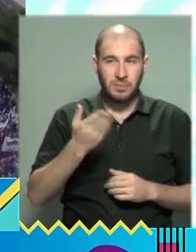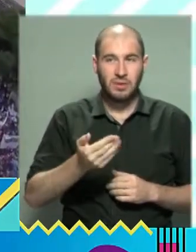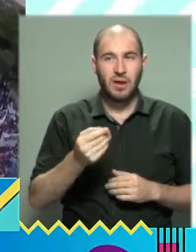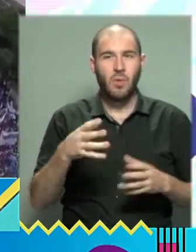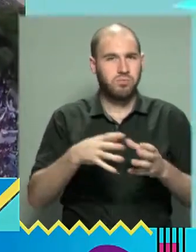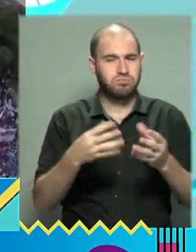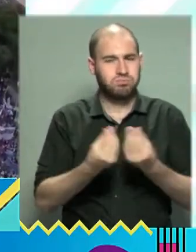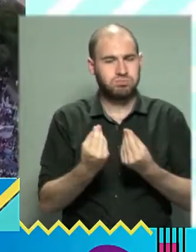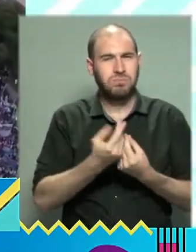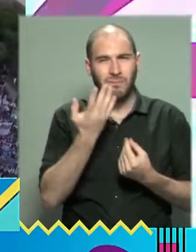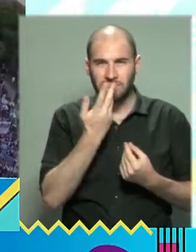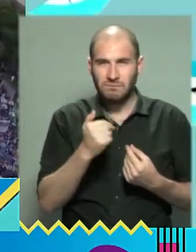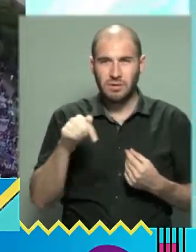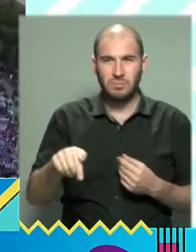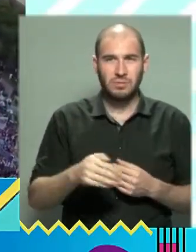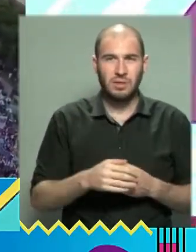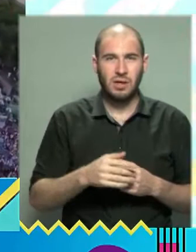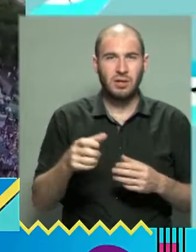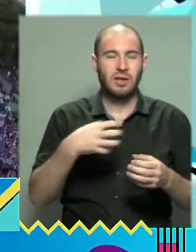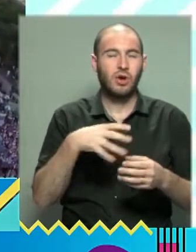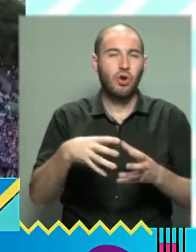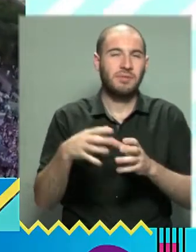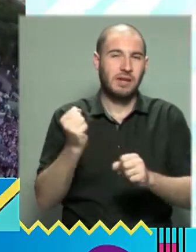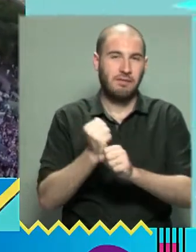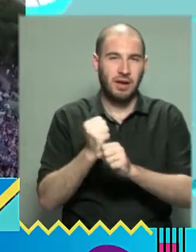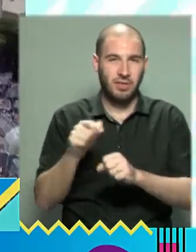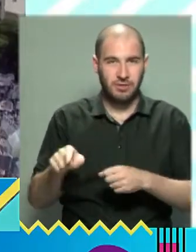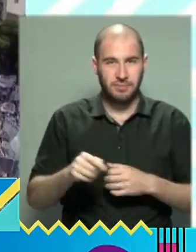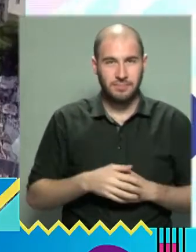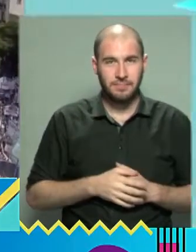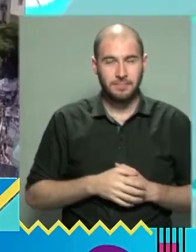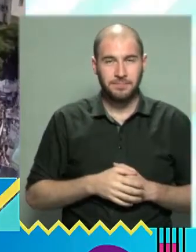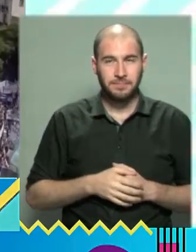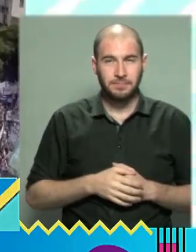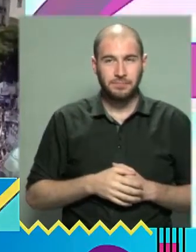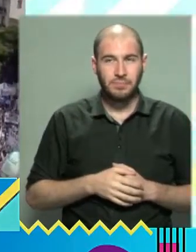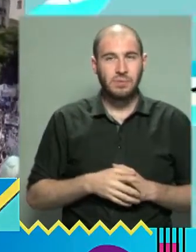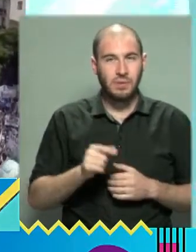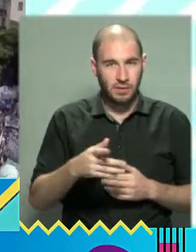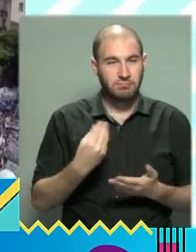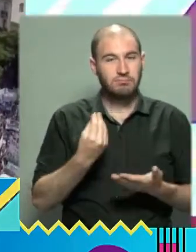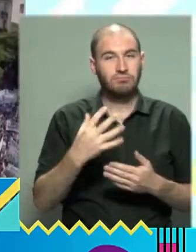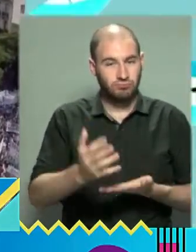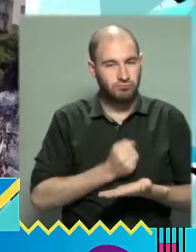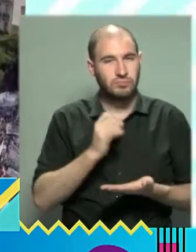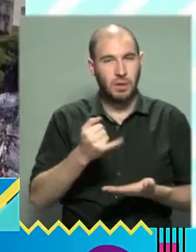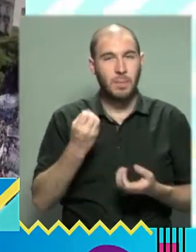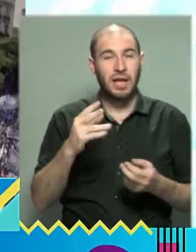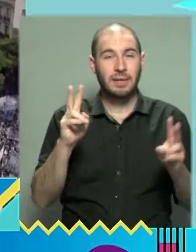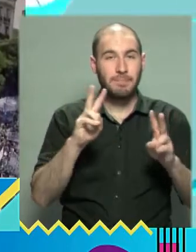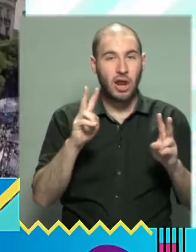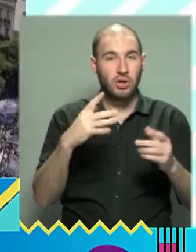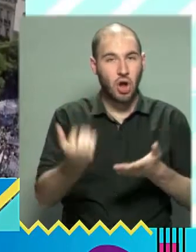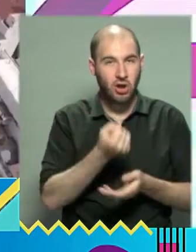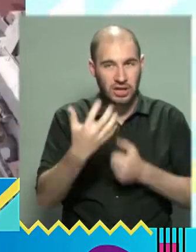una masa de clase trabajadora. Digamos, eso hay que asumirlo porque pasa. Perón conquista